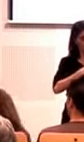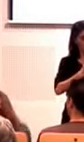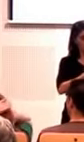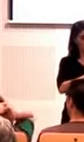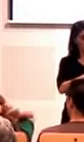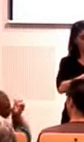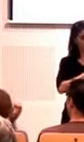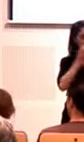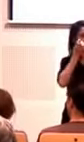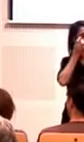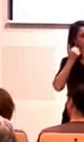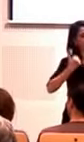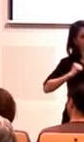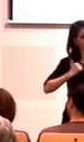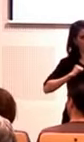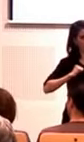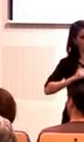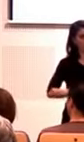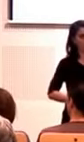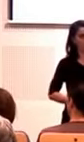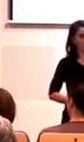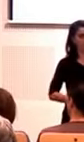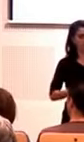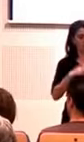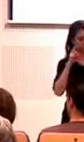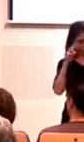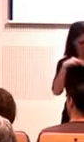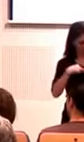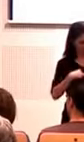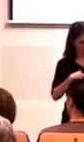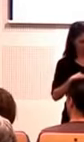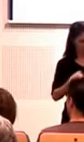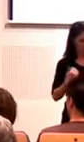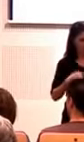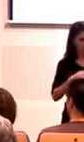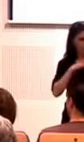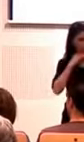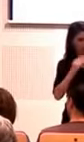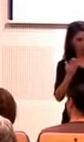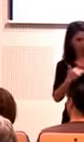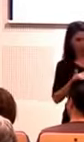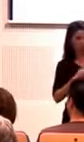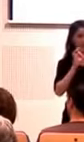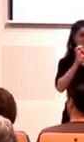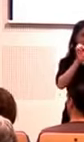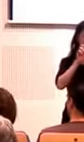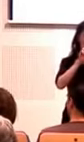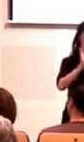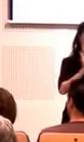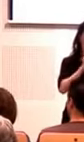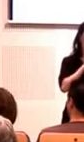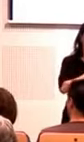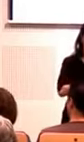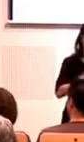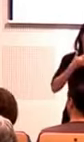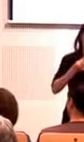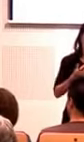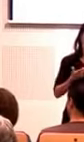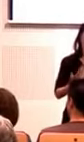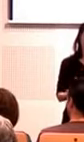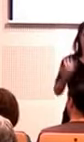que era una prótesis, ¿eh? Y decía, Dios mío, no tengo bastante con ser seropositiva, que ahora también tengo que cargar con lo del